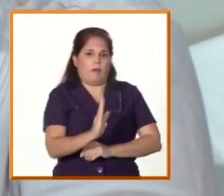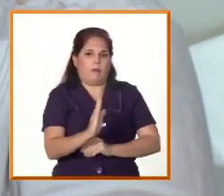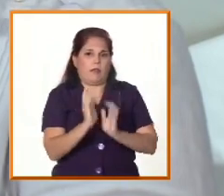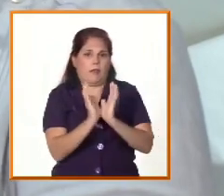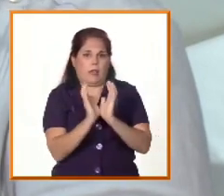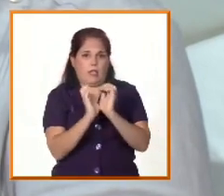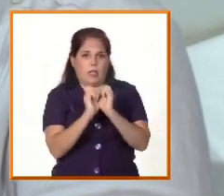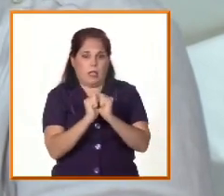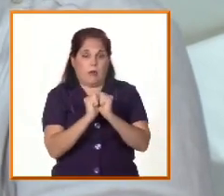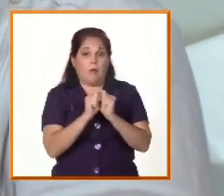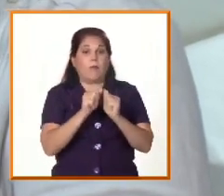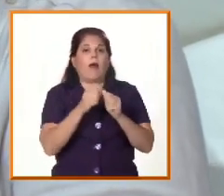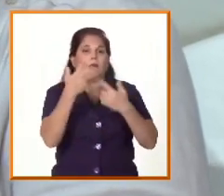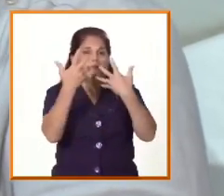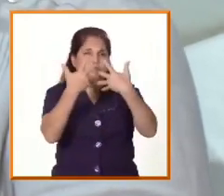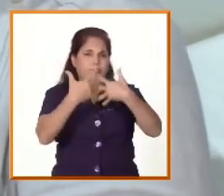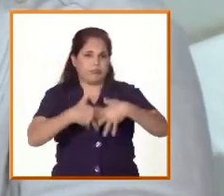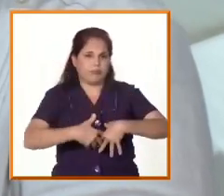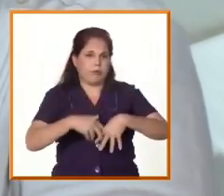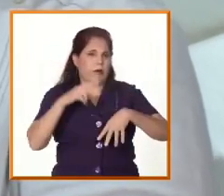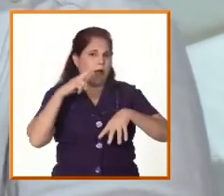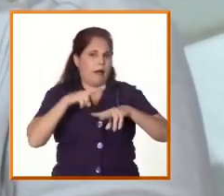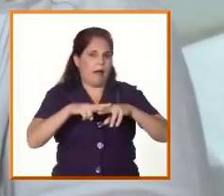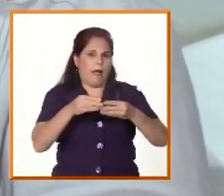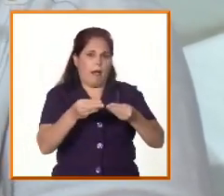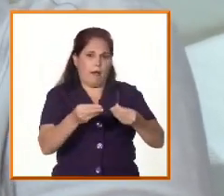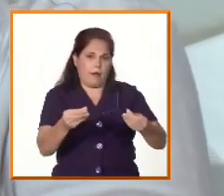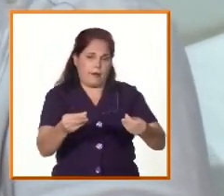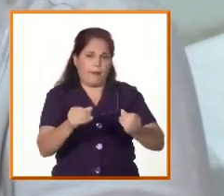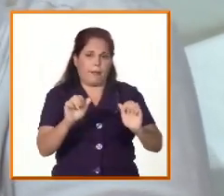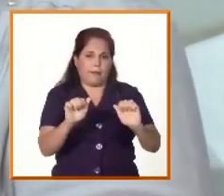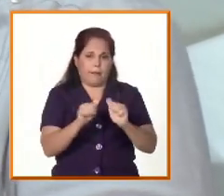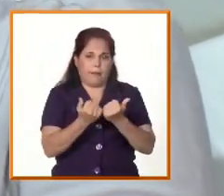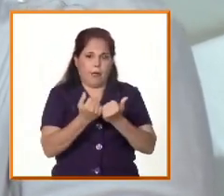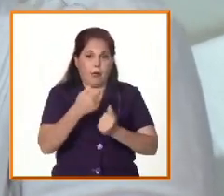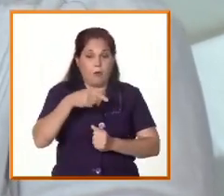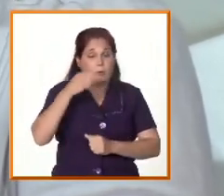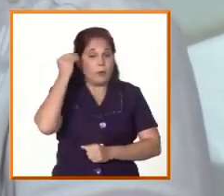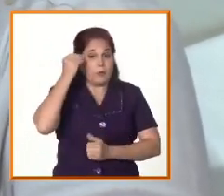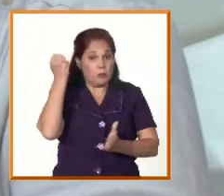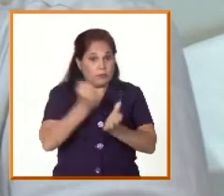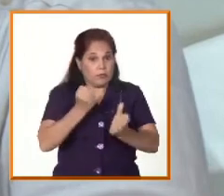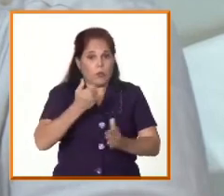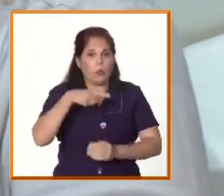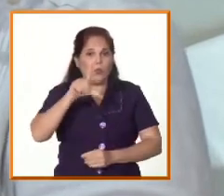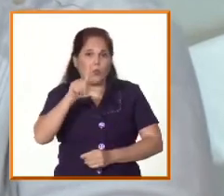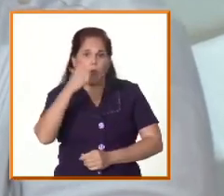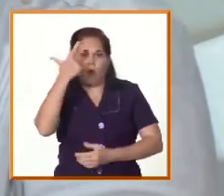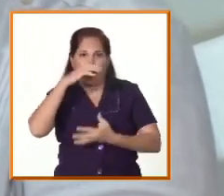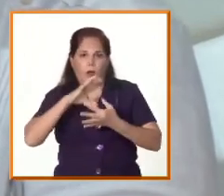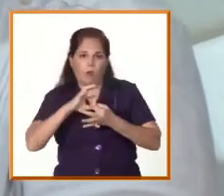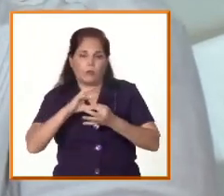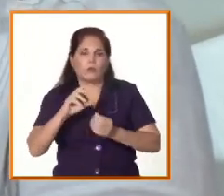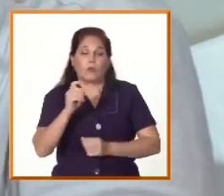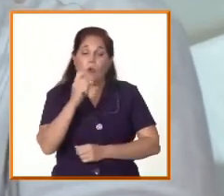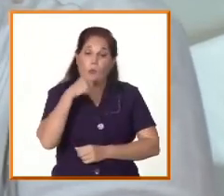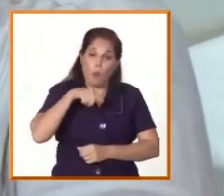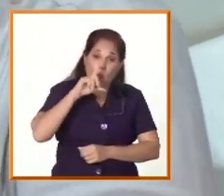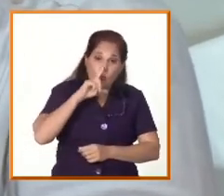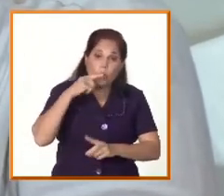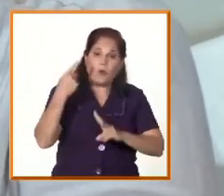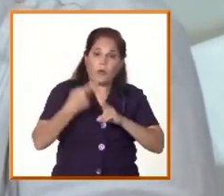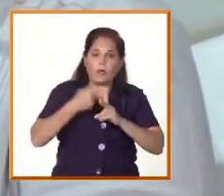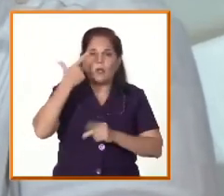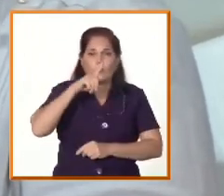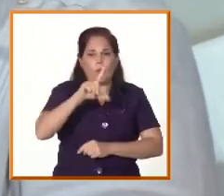por tanto con esa hoja arriba que están previstos nosotros garantizamos el mes de junio y el mes de julio y el mes de